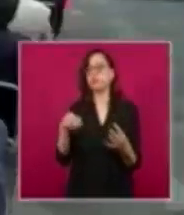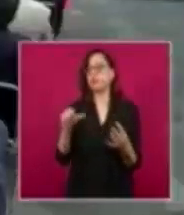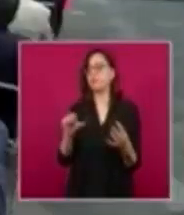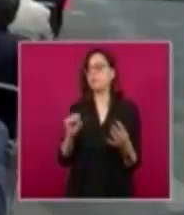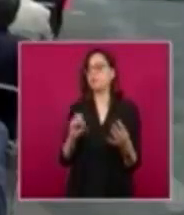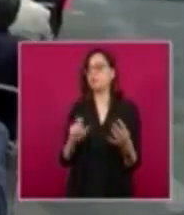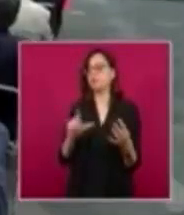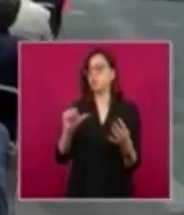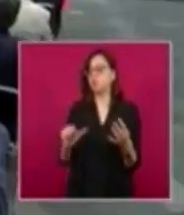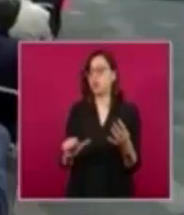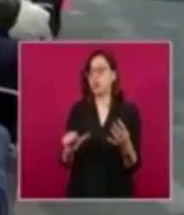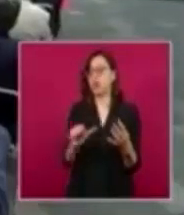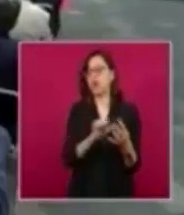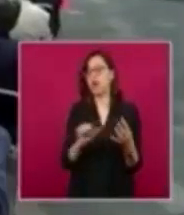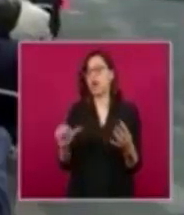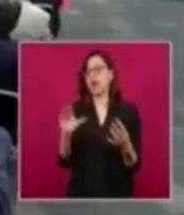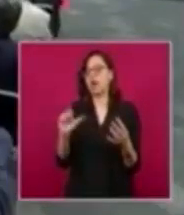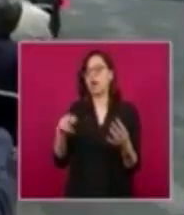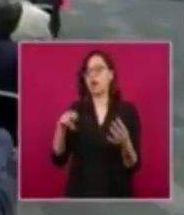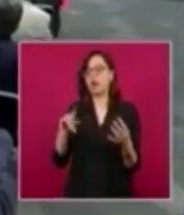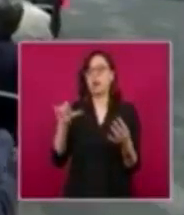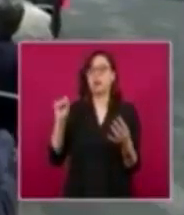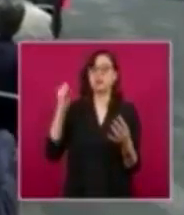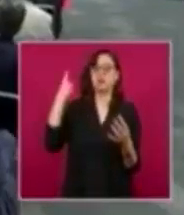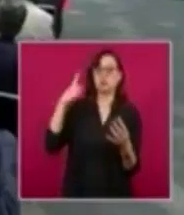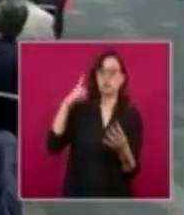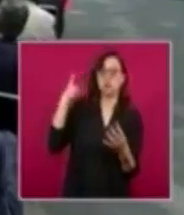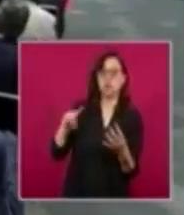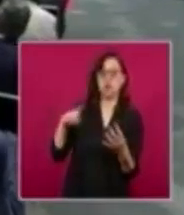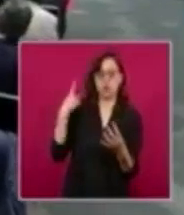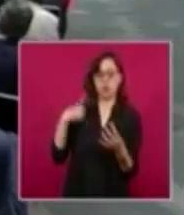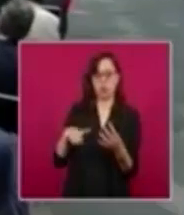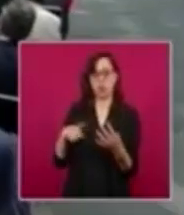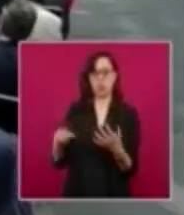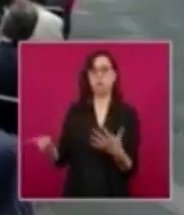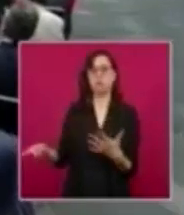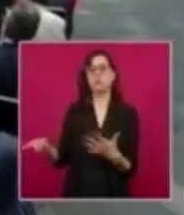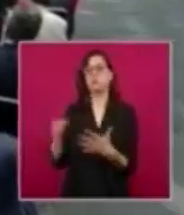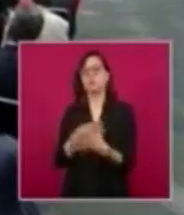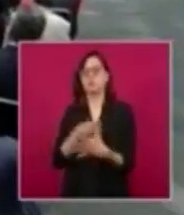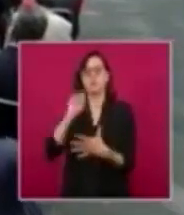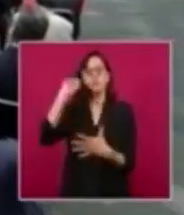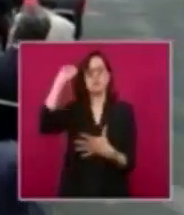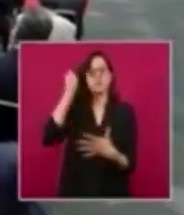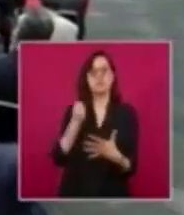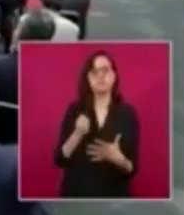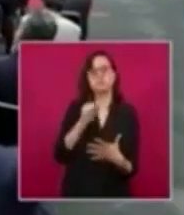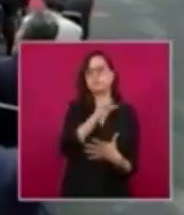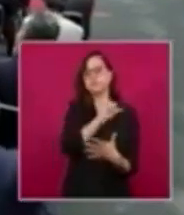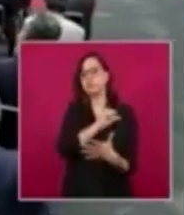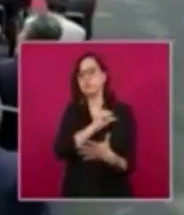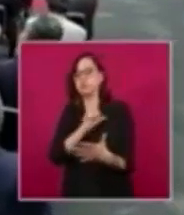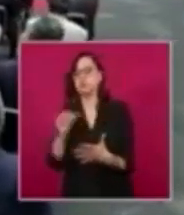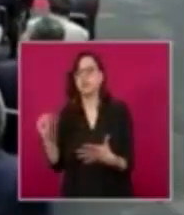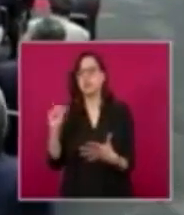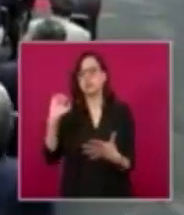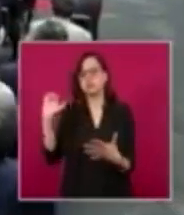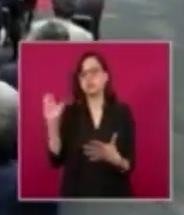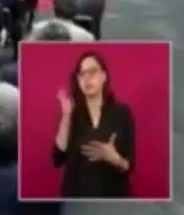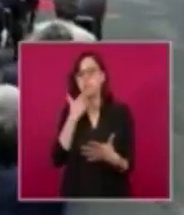producto del conservadurismo y de la gente que quiere descarrilar su gobierno y cerrar los ojos a una